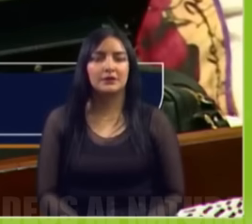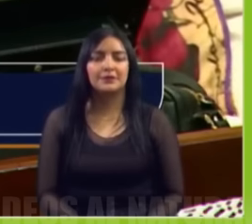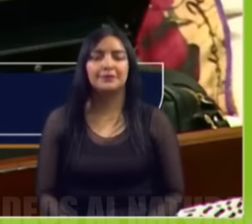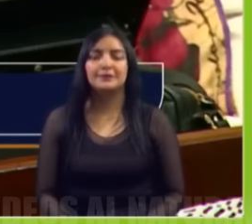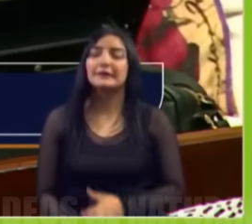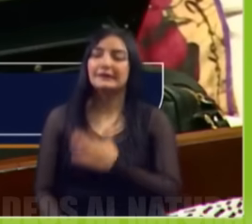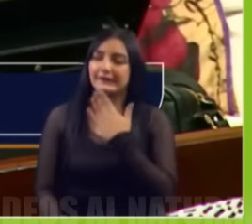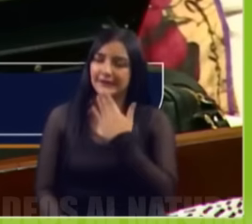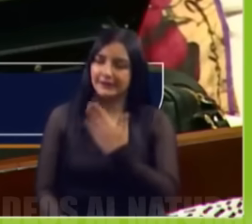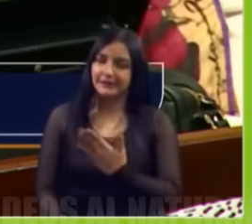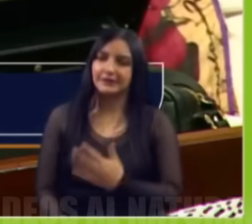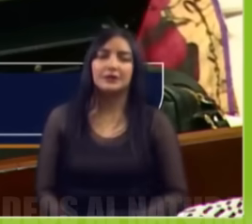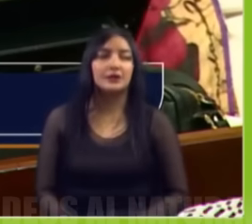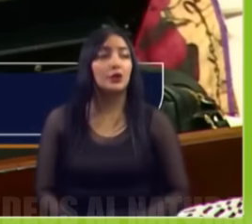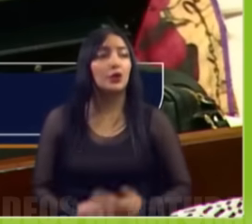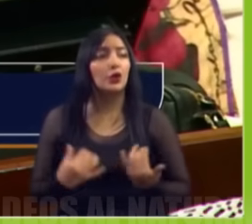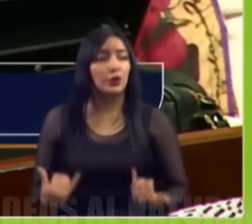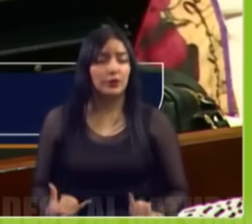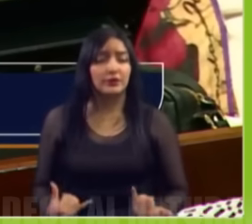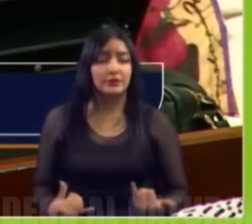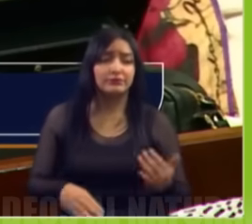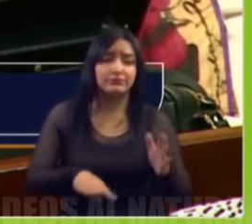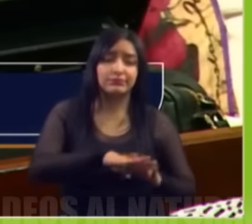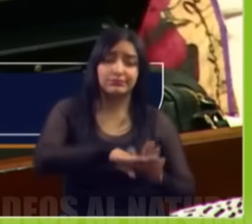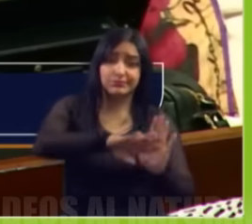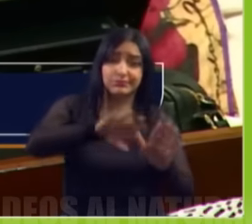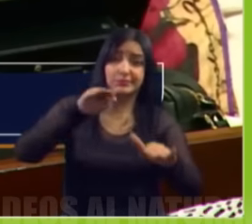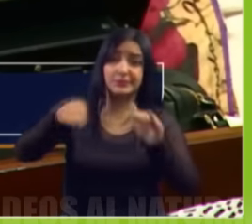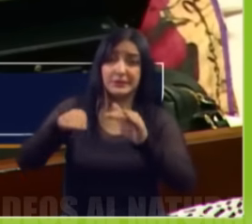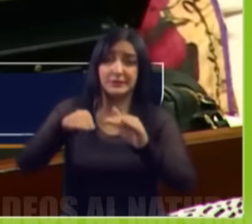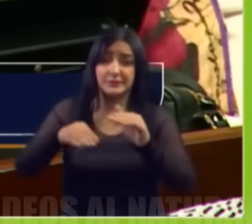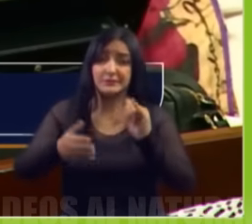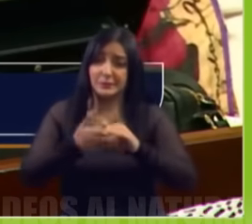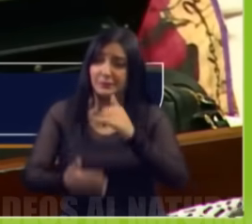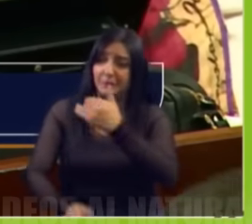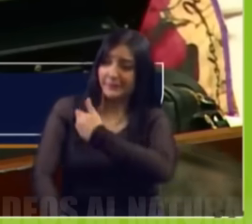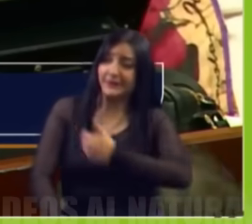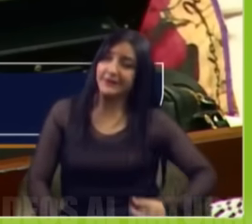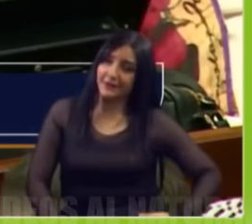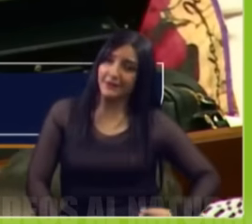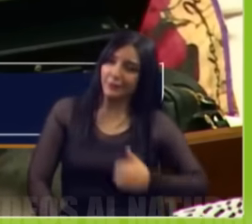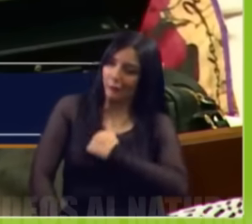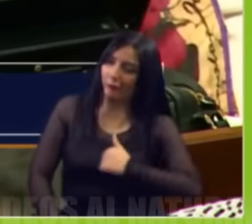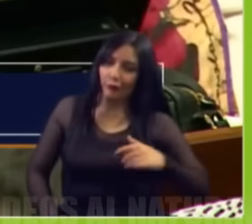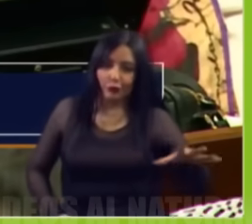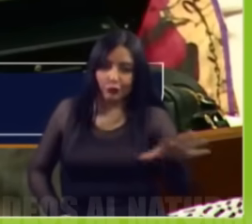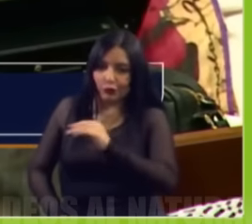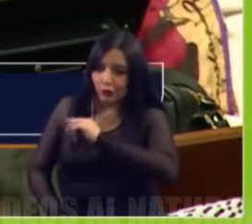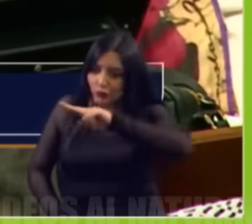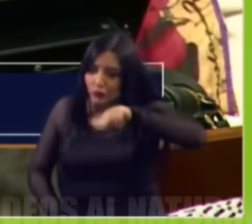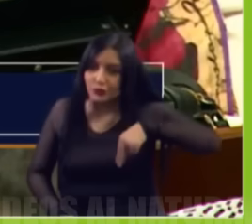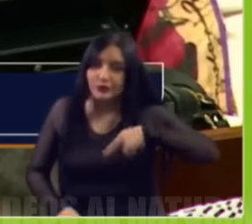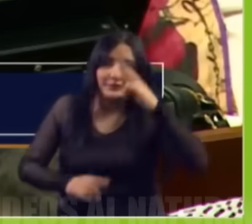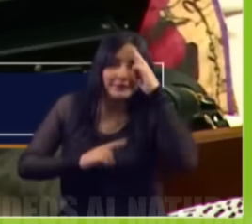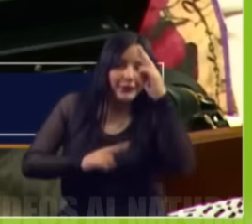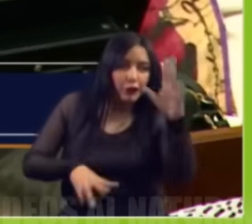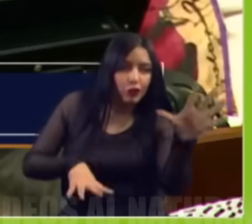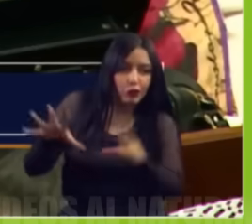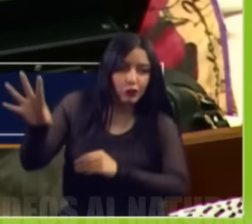Gracias. Estoy llamando a lo que está llamando el presidente, a que nos respetemos. Nos respetemos